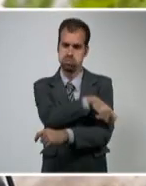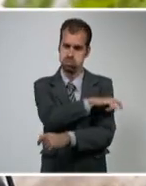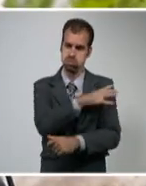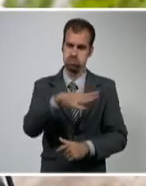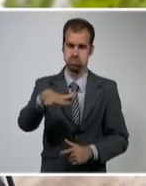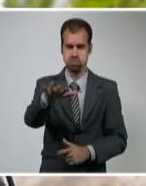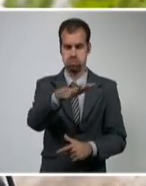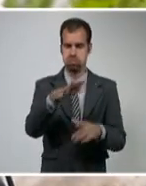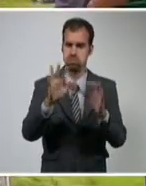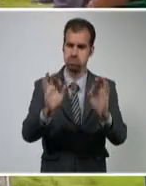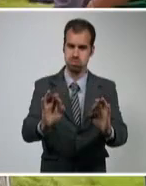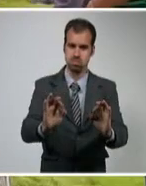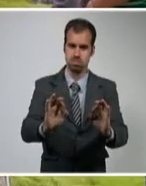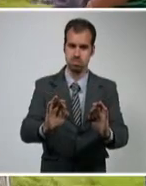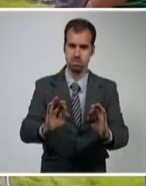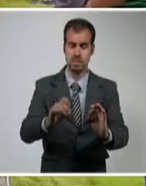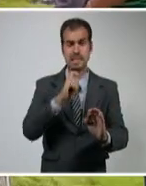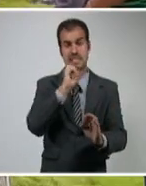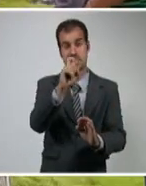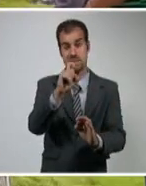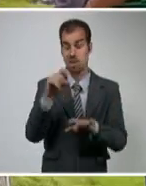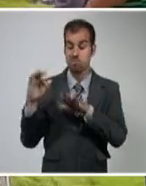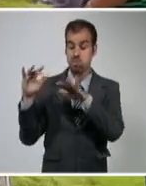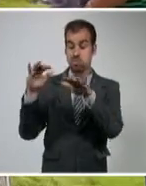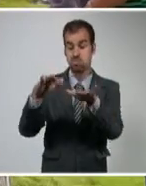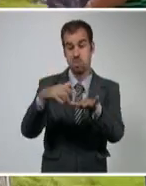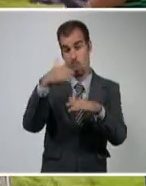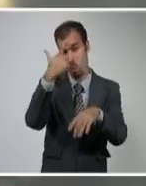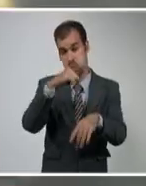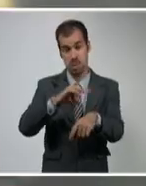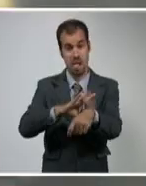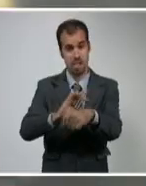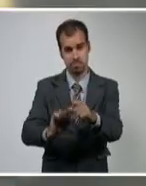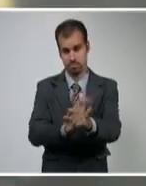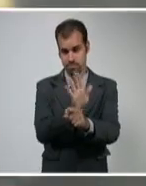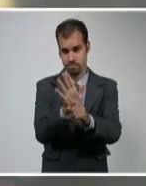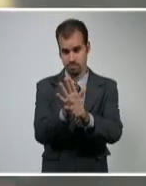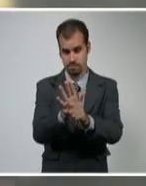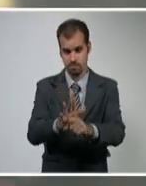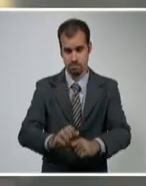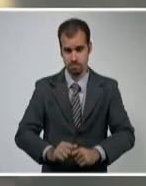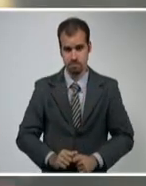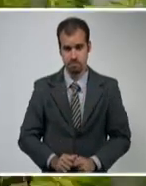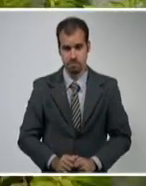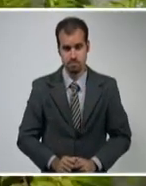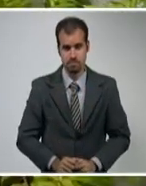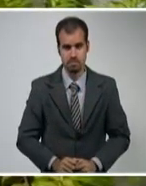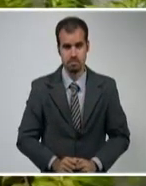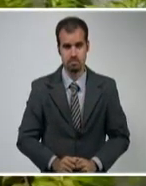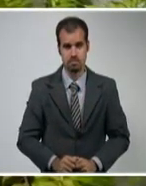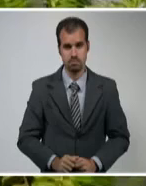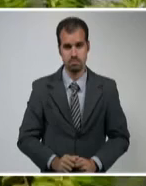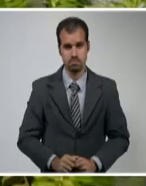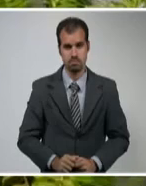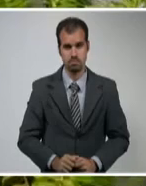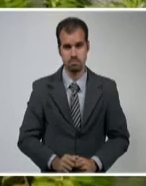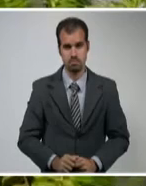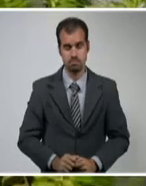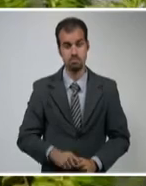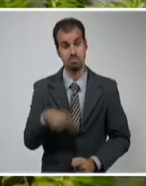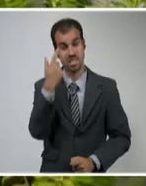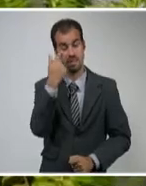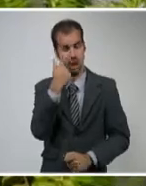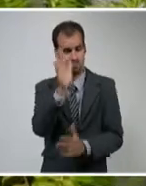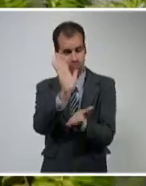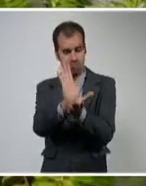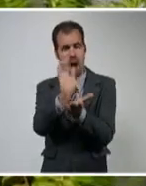puede peregrinar hasta aquí por la pandemia de COVID-19. Necesaria espiritualidad que avive una piedra por el decoro